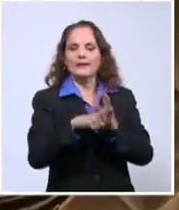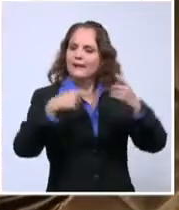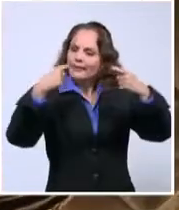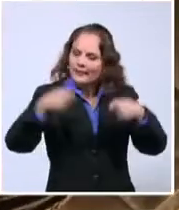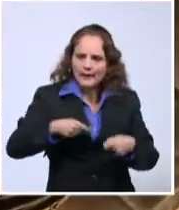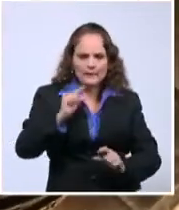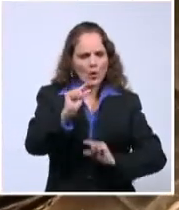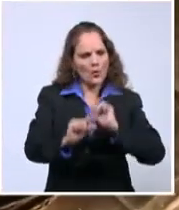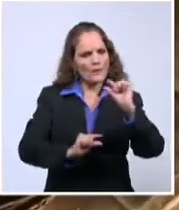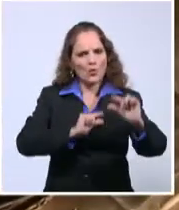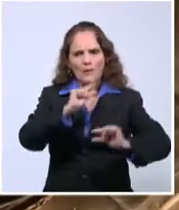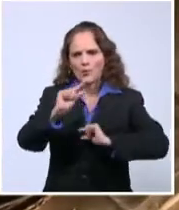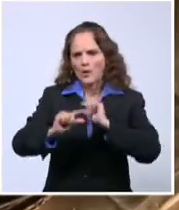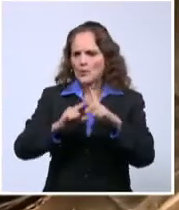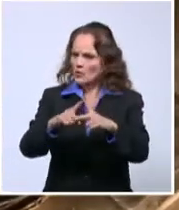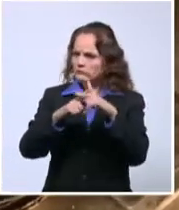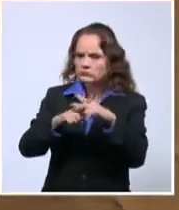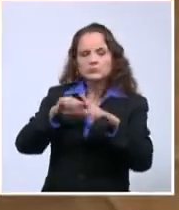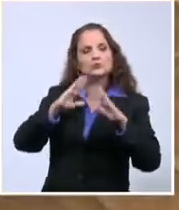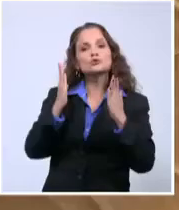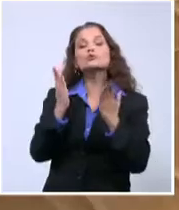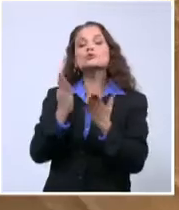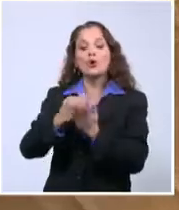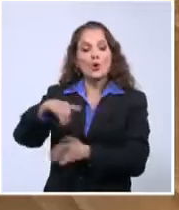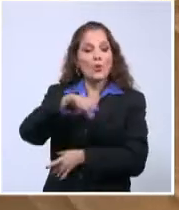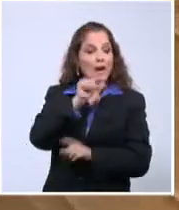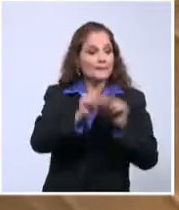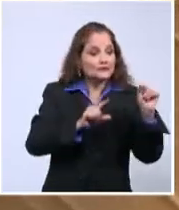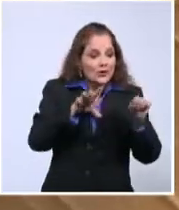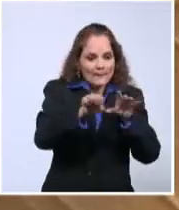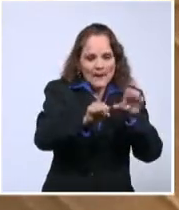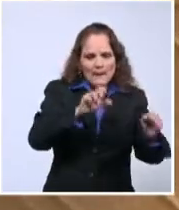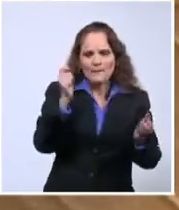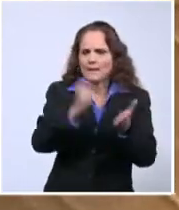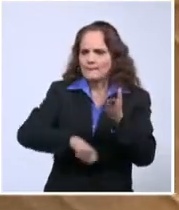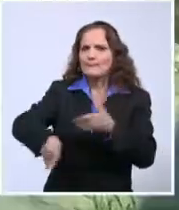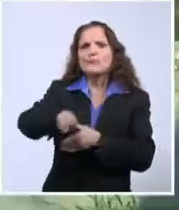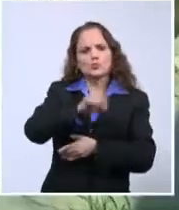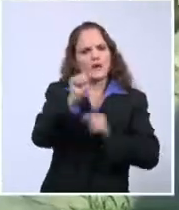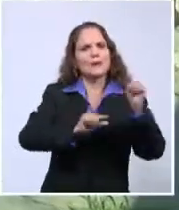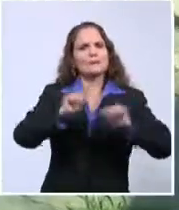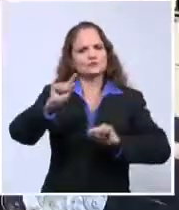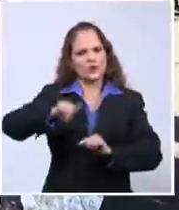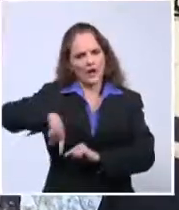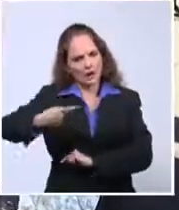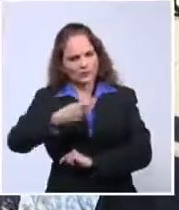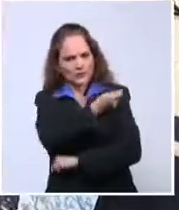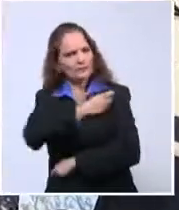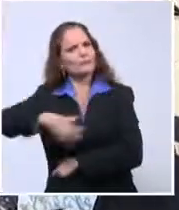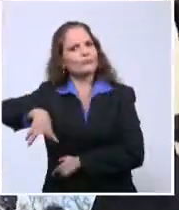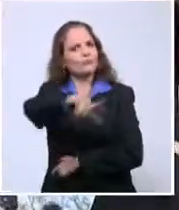cadenas delictivas, remediar y neutralizar a quienes pretenden lucrar en marcado atropello con el pueblo.